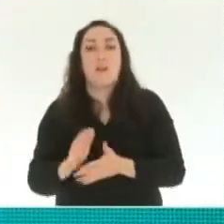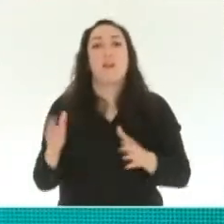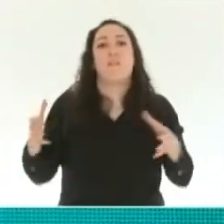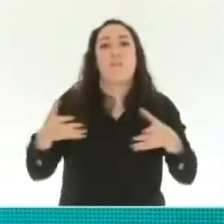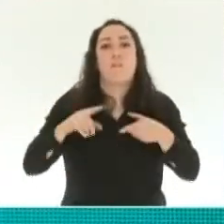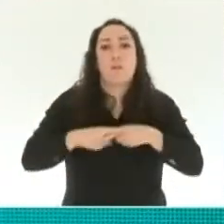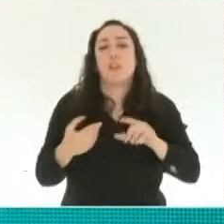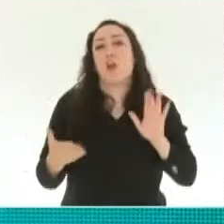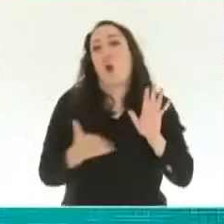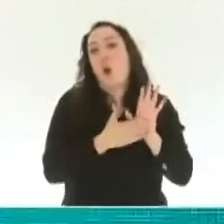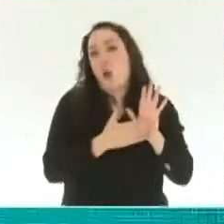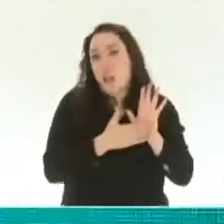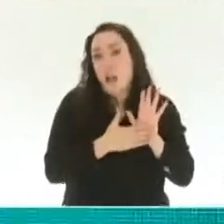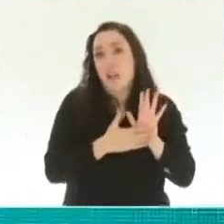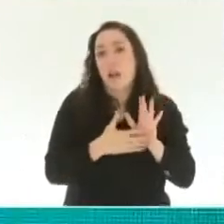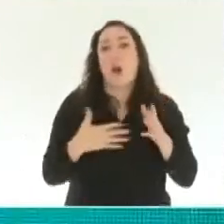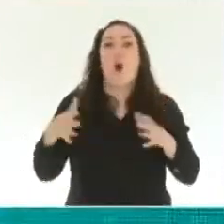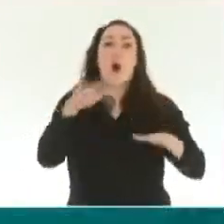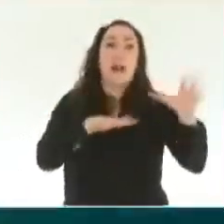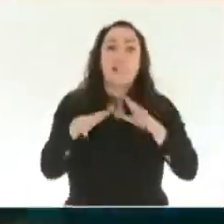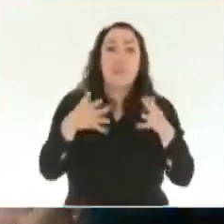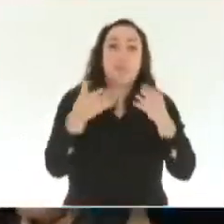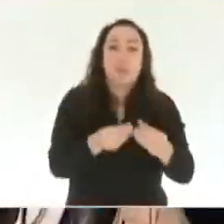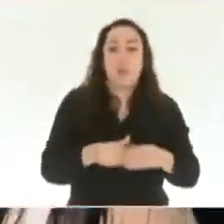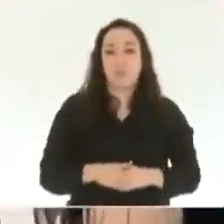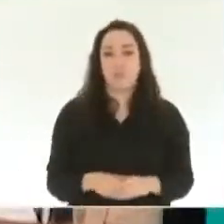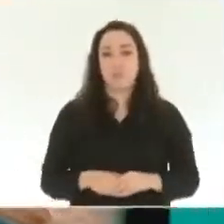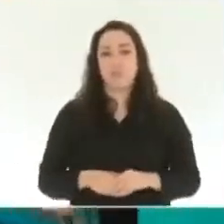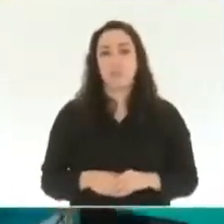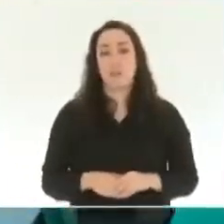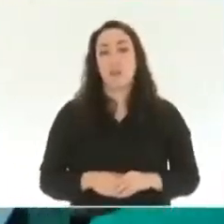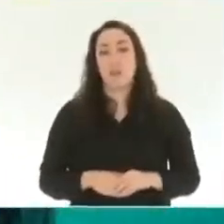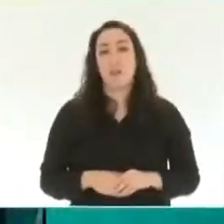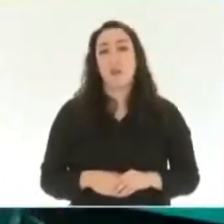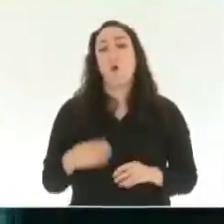siempre apoyamos estas organizaciones. Y ahora finalmente Daniela Romero tiene un minuto para su cierre.